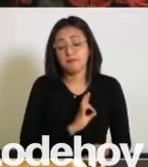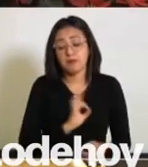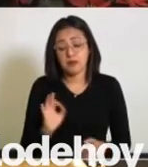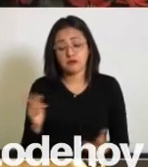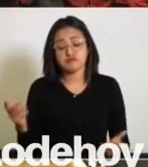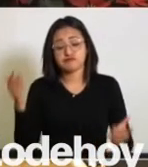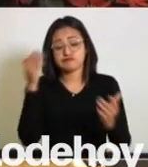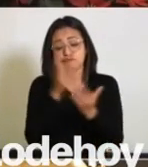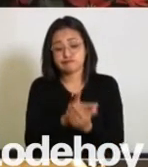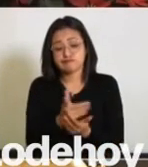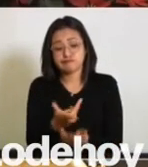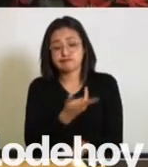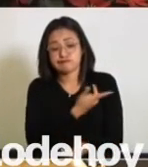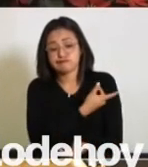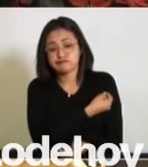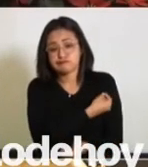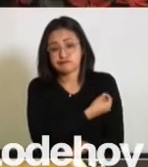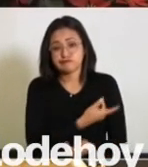ser